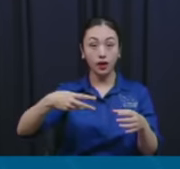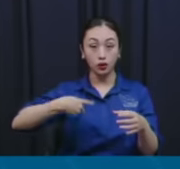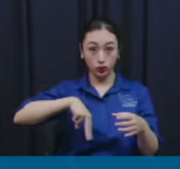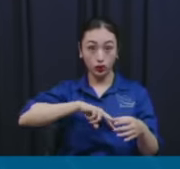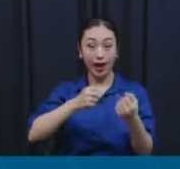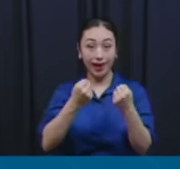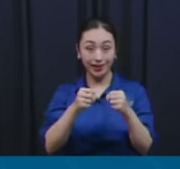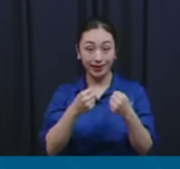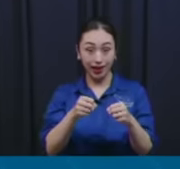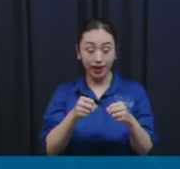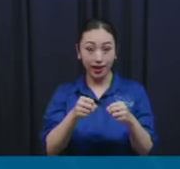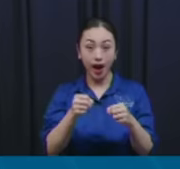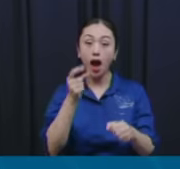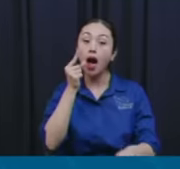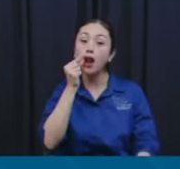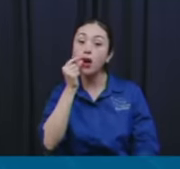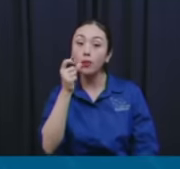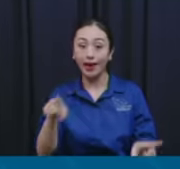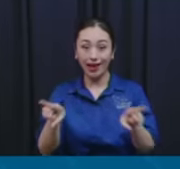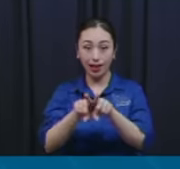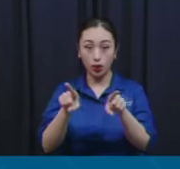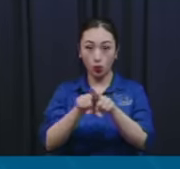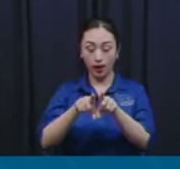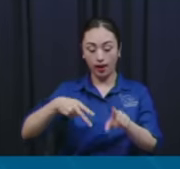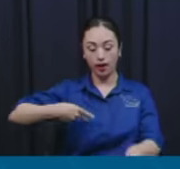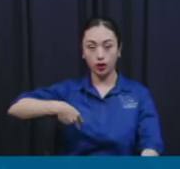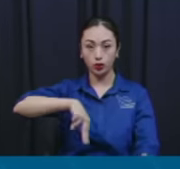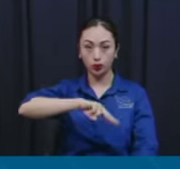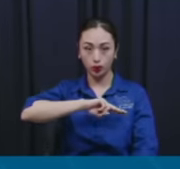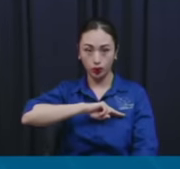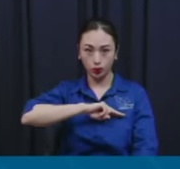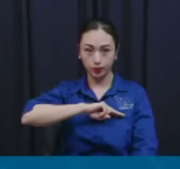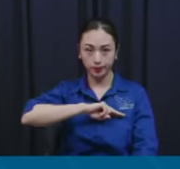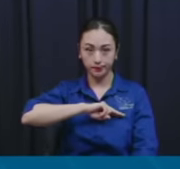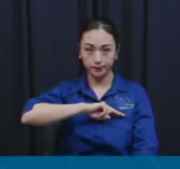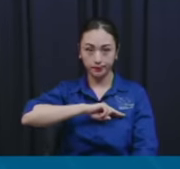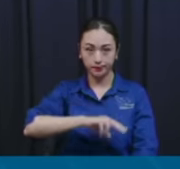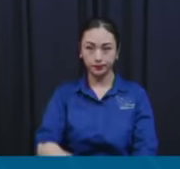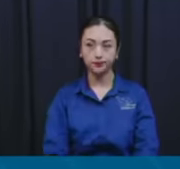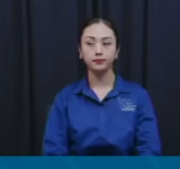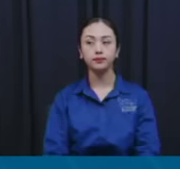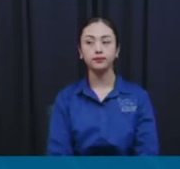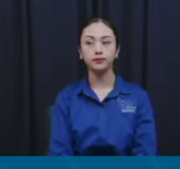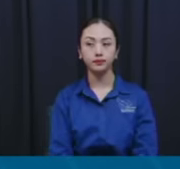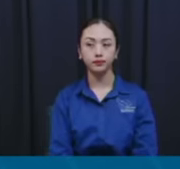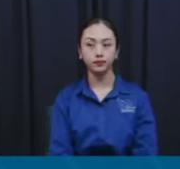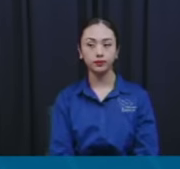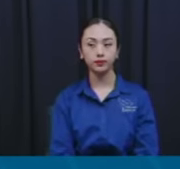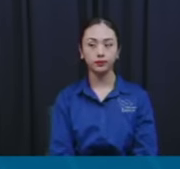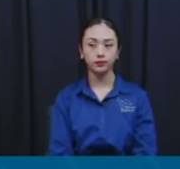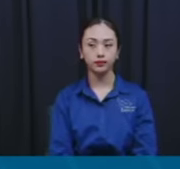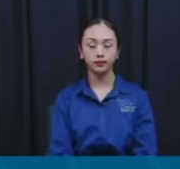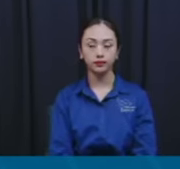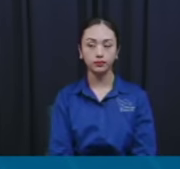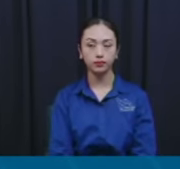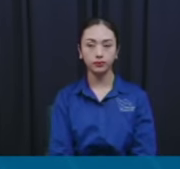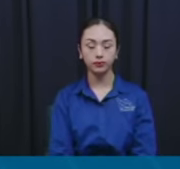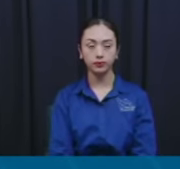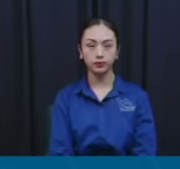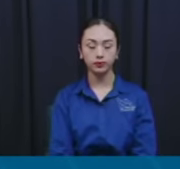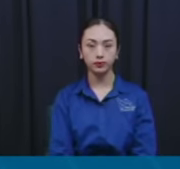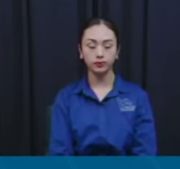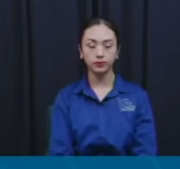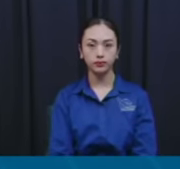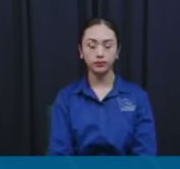semejanza Ay no sé qué hice que se fue esto pero ahorita lo regreso y